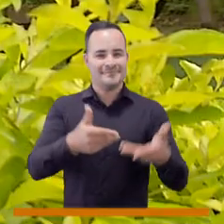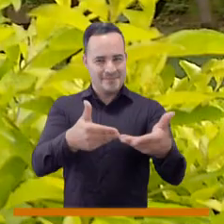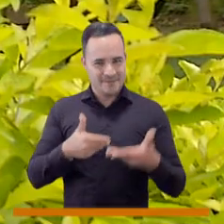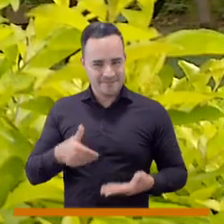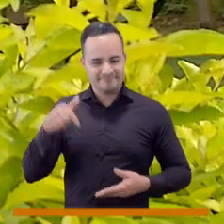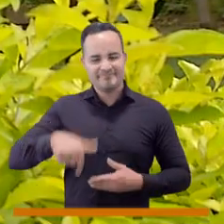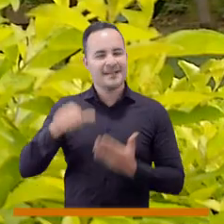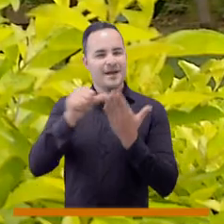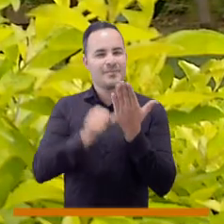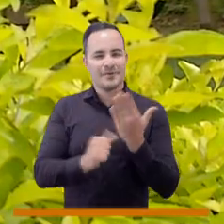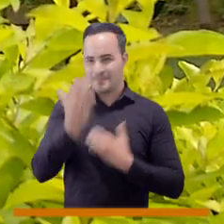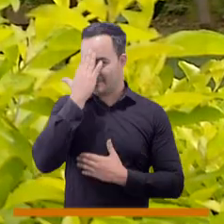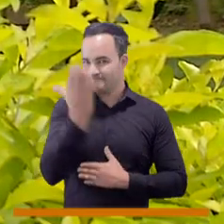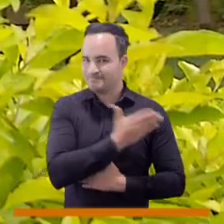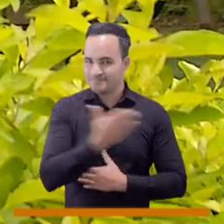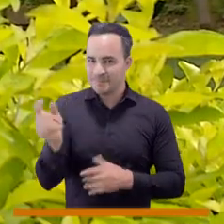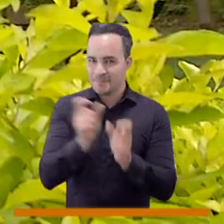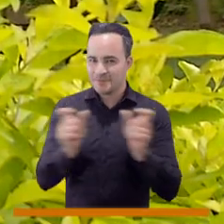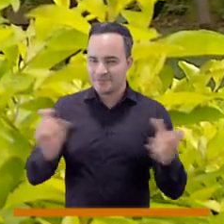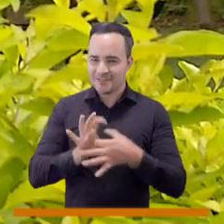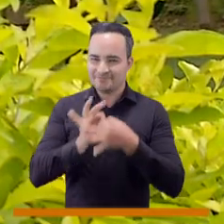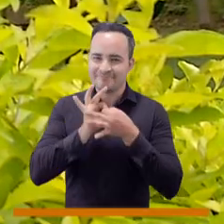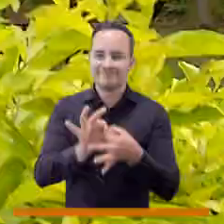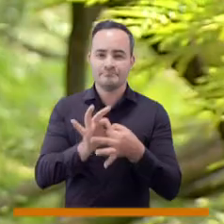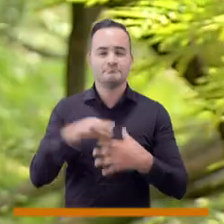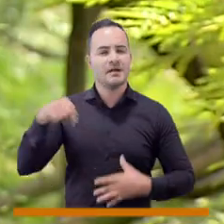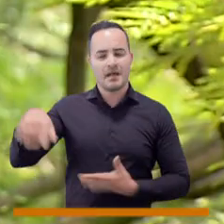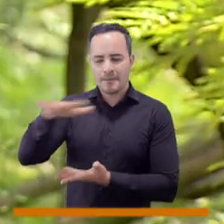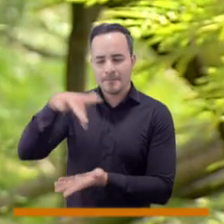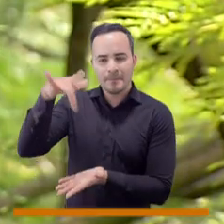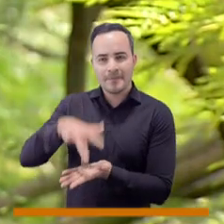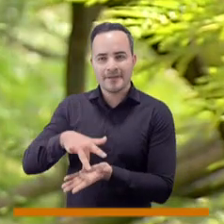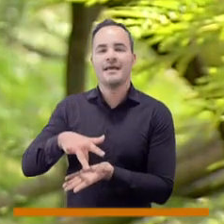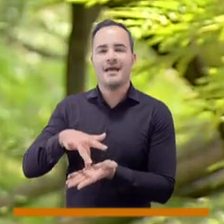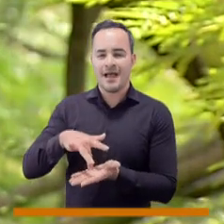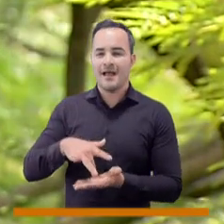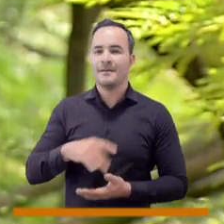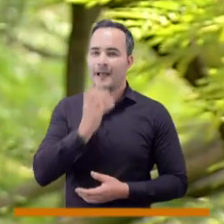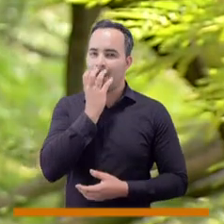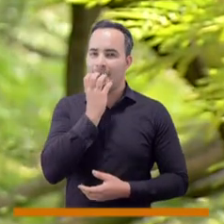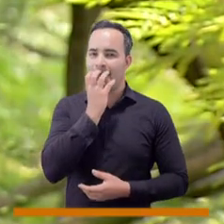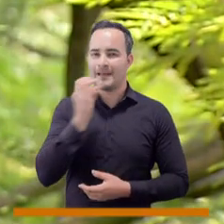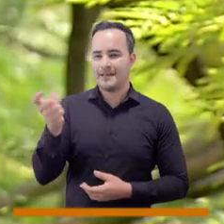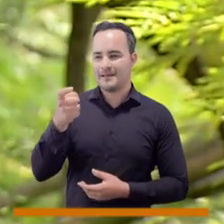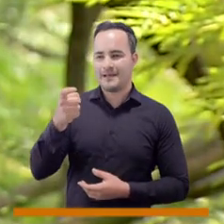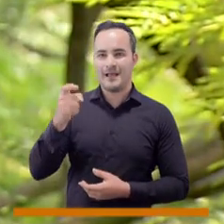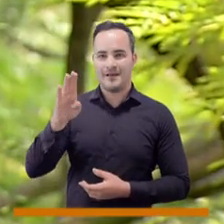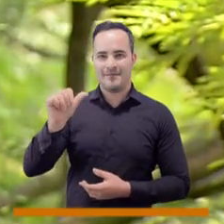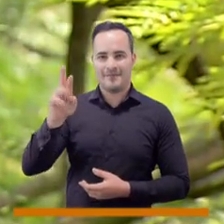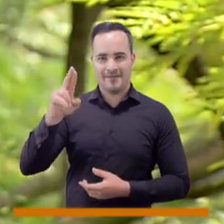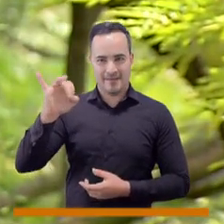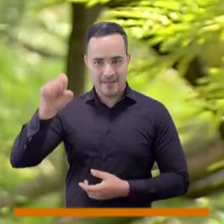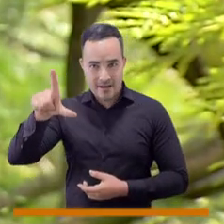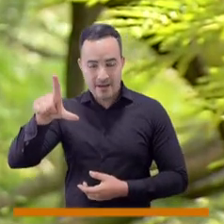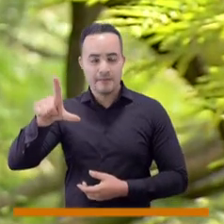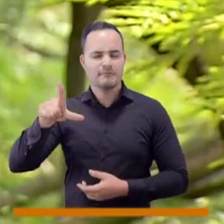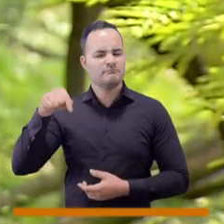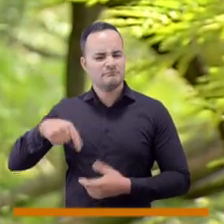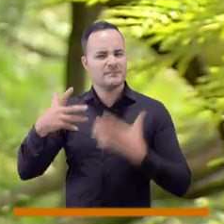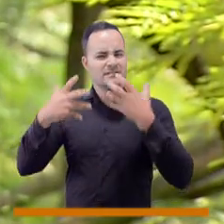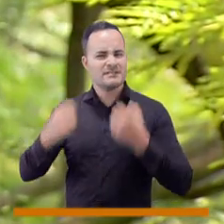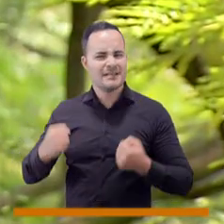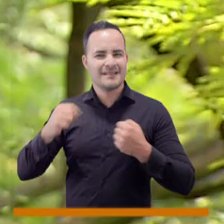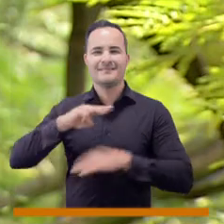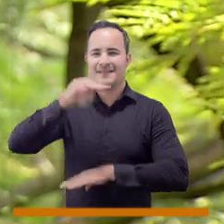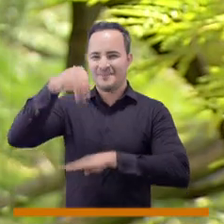bienvenidos a De Frente a la Gente. Hoy estamos desde el canal Parque Gabriel García Márquez, la sede de Telemedellín, un sitio